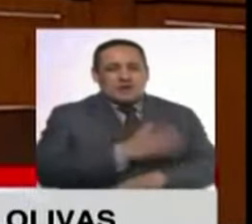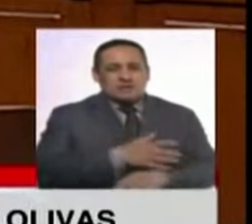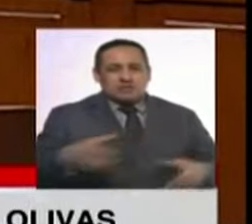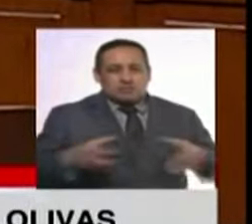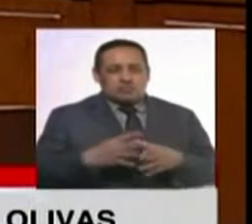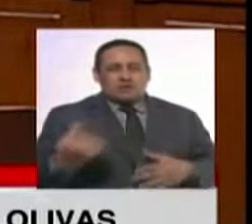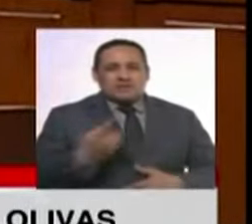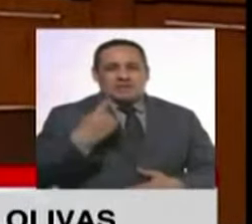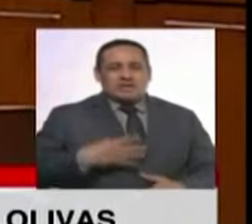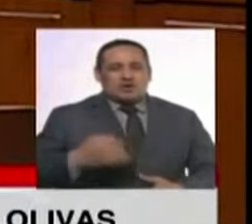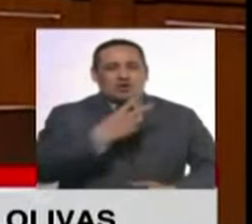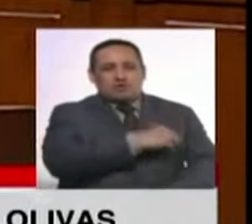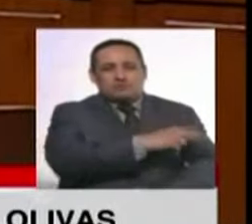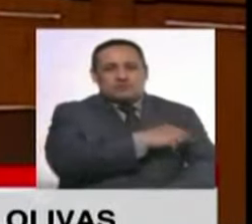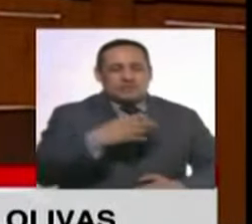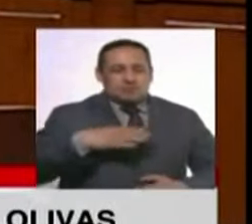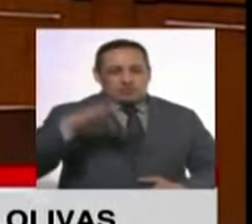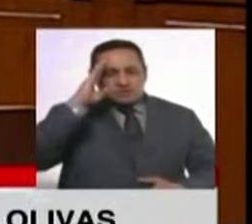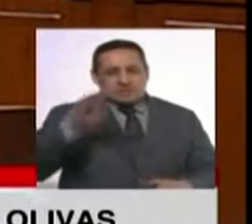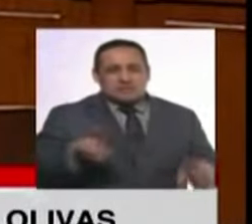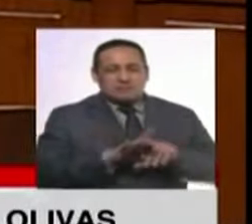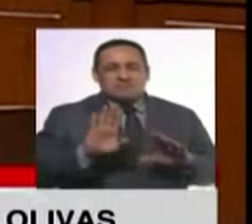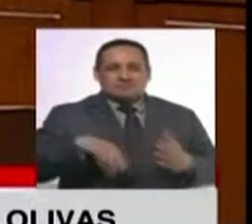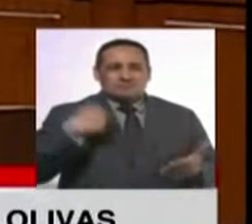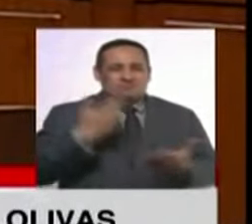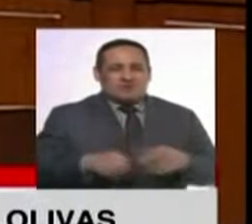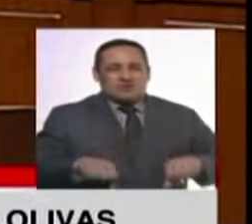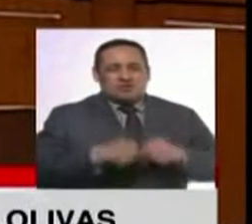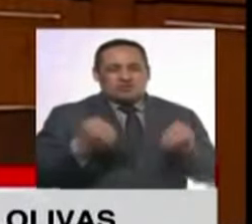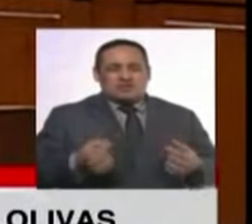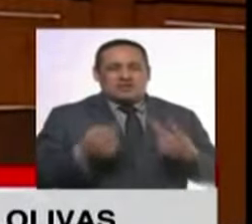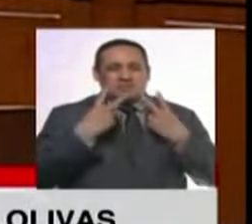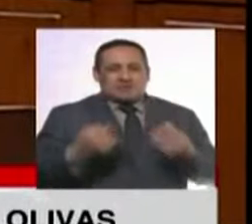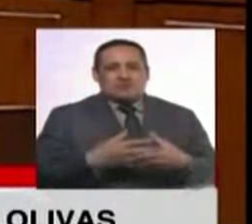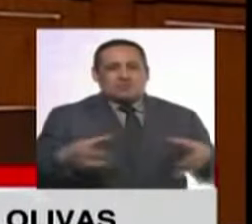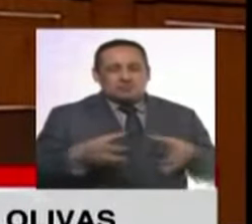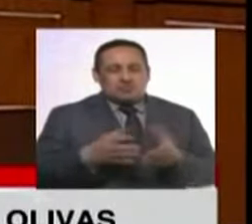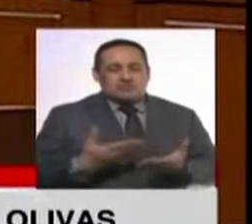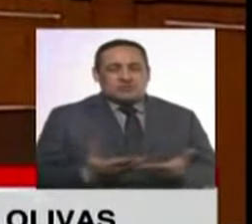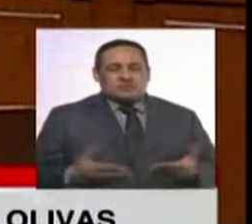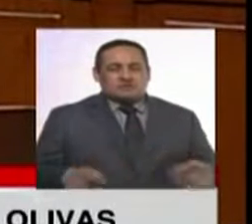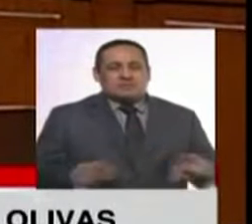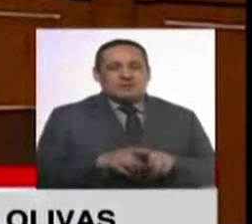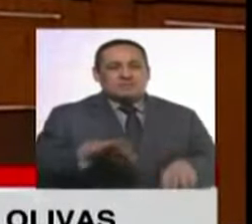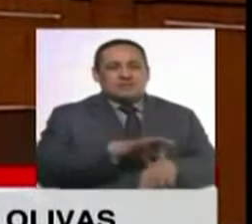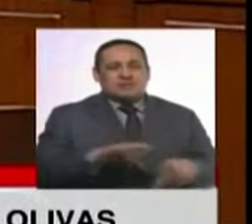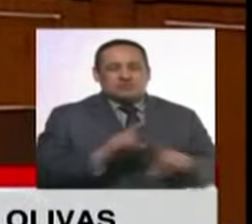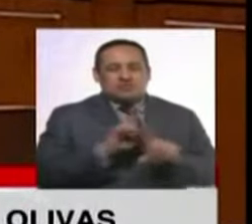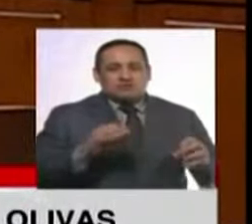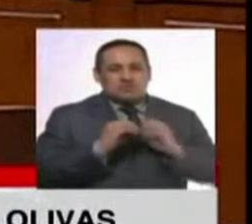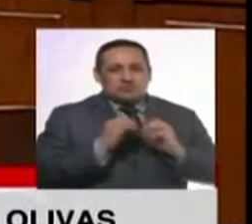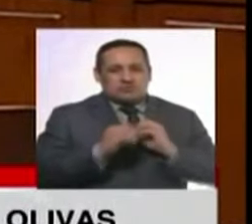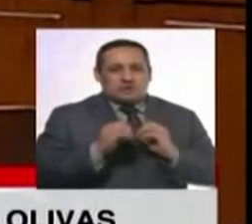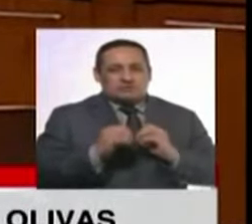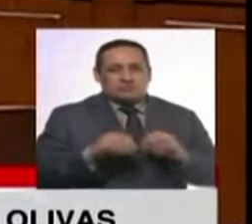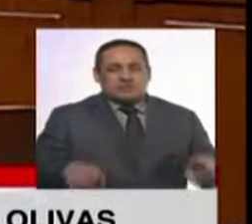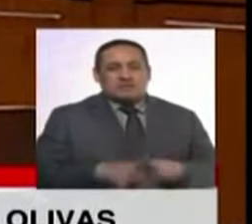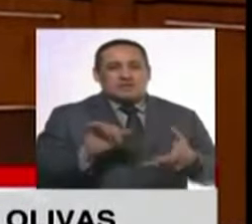el hospital de policías se cae en pedazos los equipos médicos no sean reparados